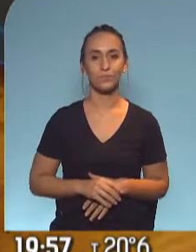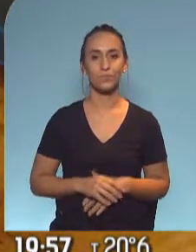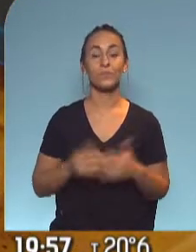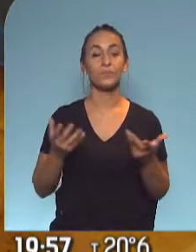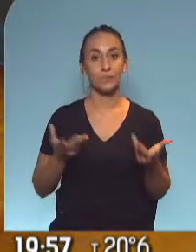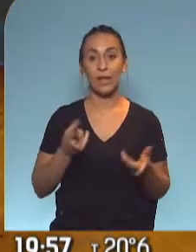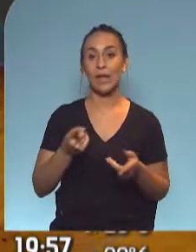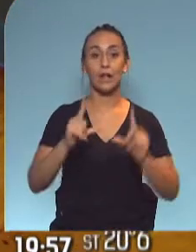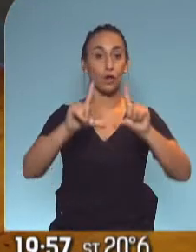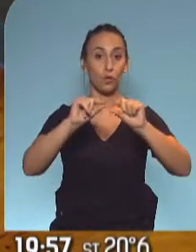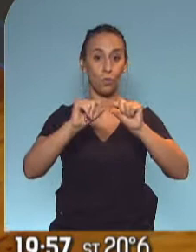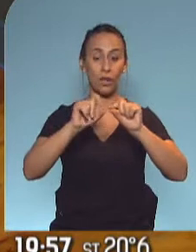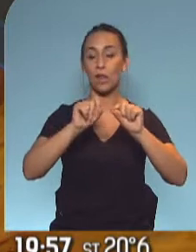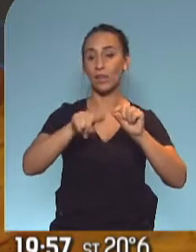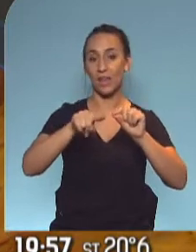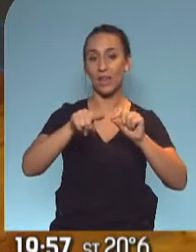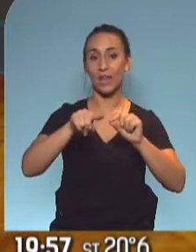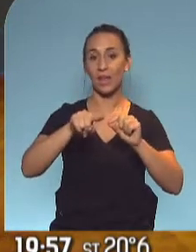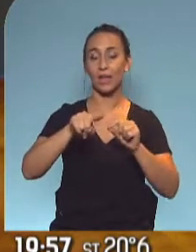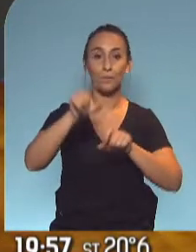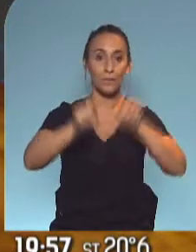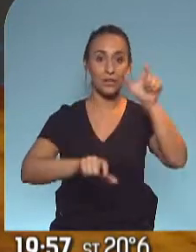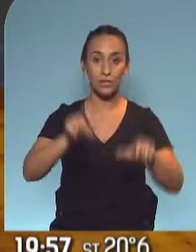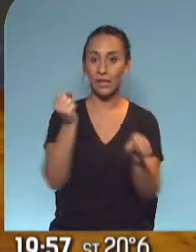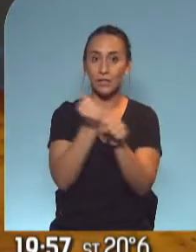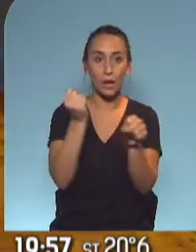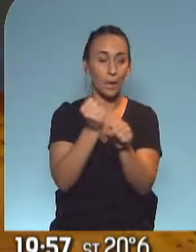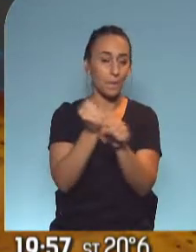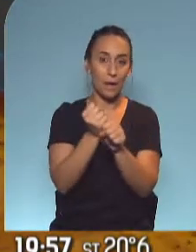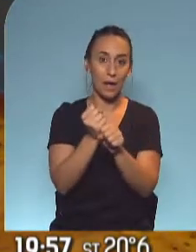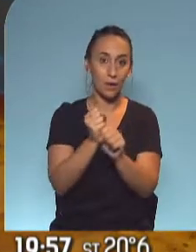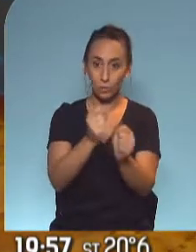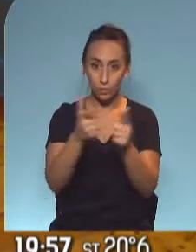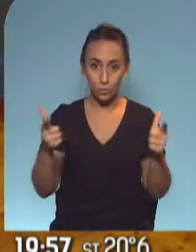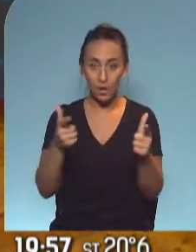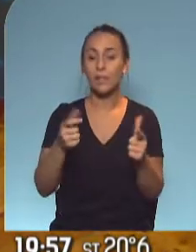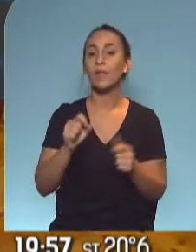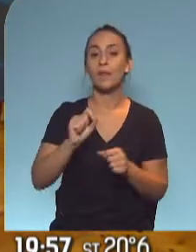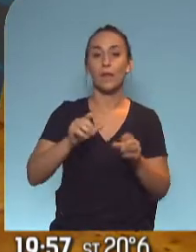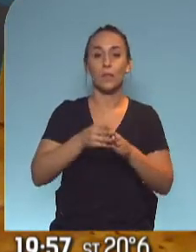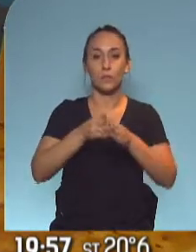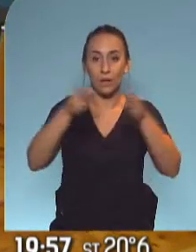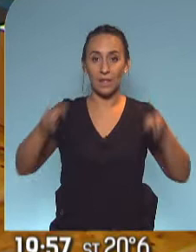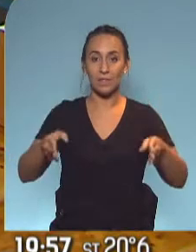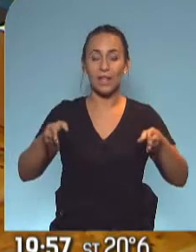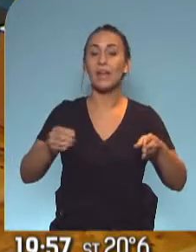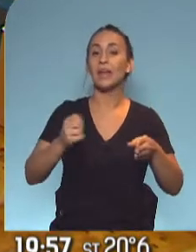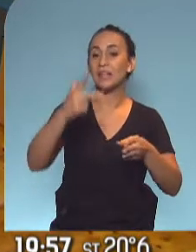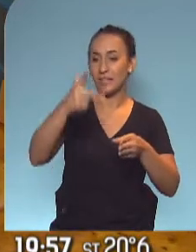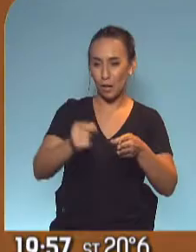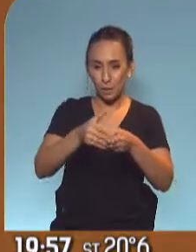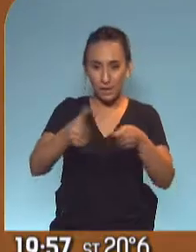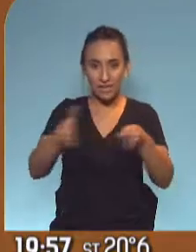menos que el número de desempleo correspondiente al cuarto trimestre del año pasado. No estamos hablando de los